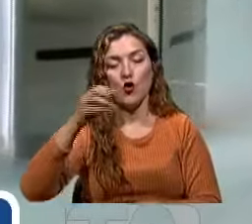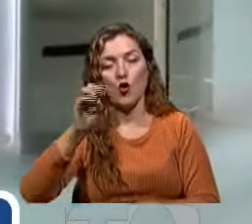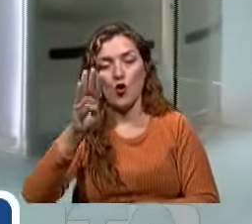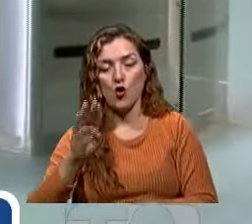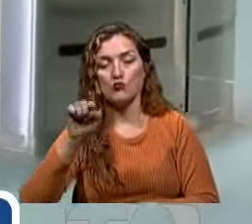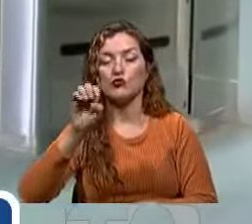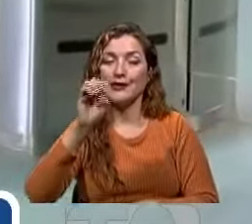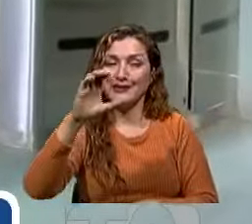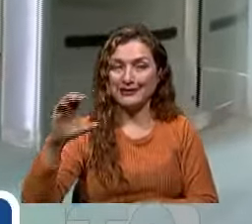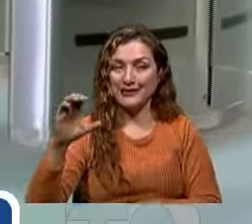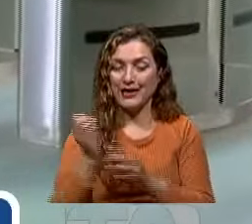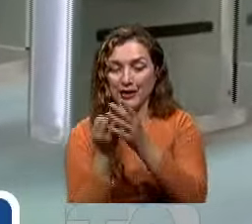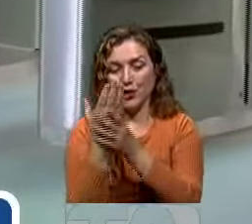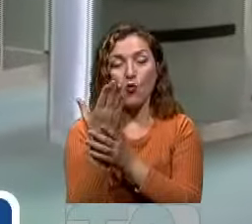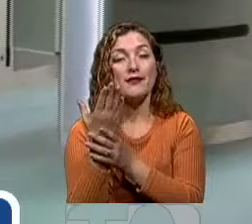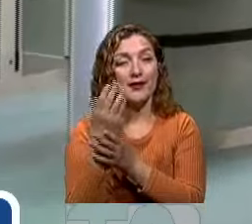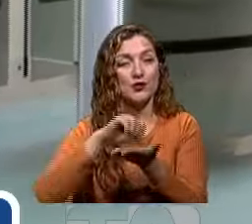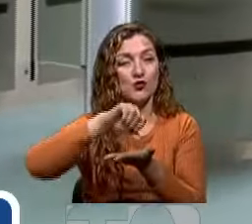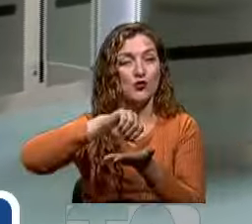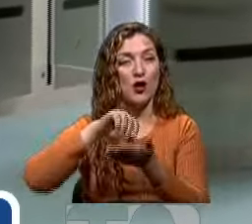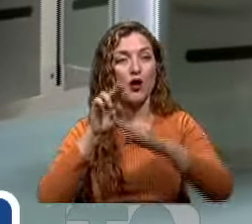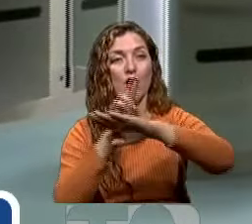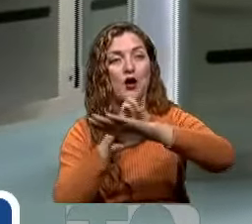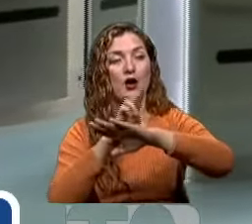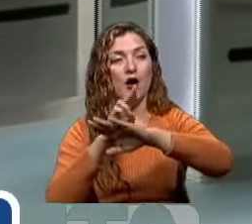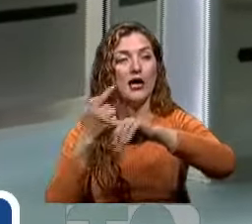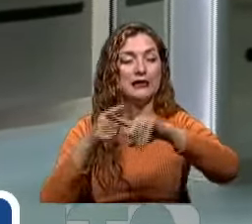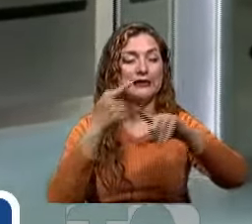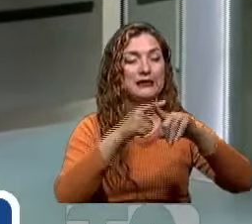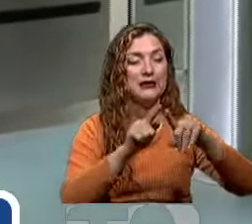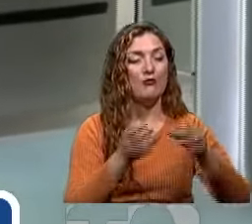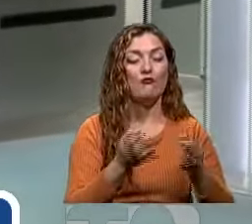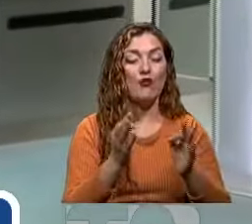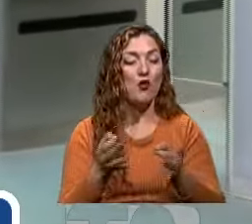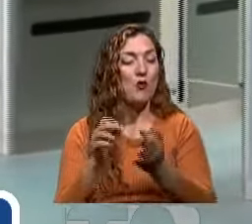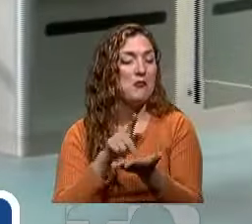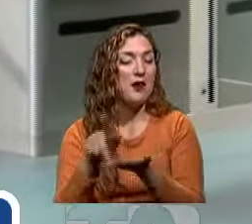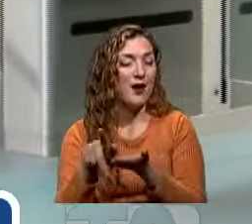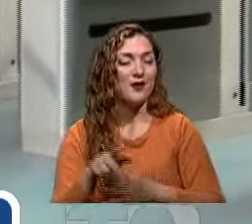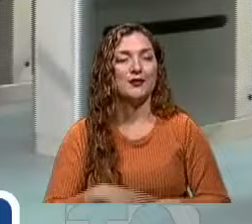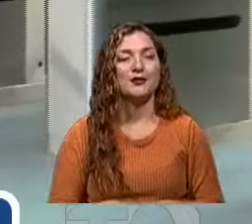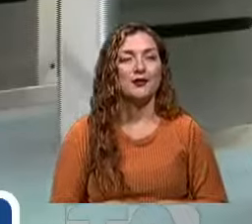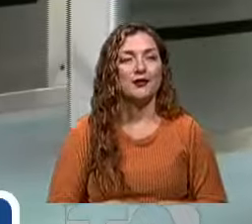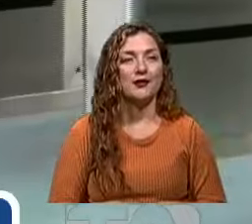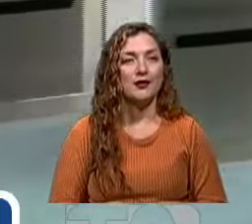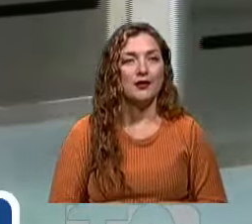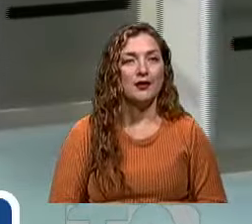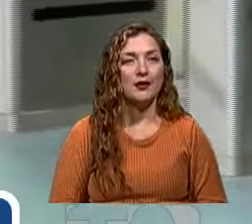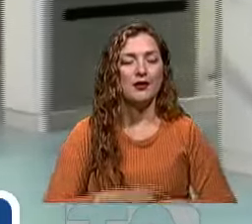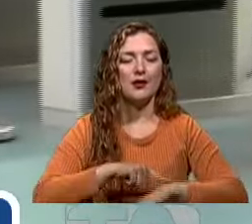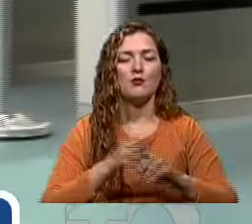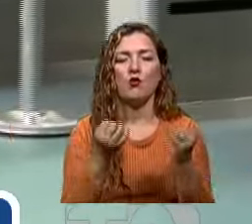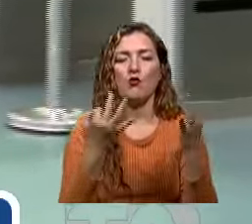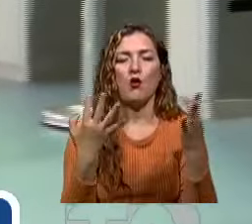www.metrodequito.gob.es. Ahí crean su cuenta Ciudad y pueden utilizar cualquiera de estos medios digitales de pago. Crear esta cuenta no les toma ni